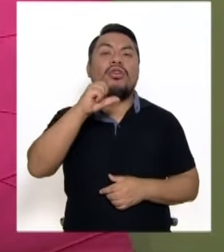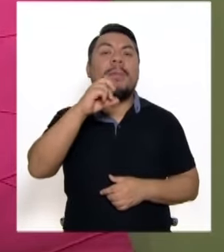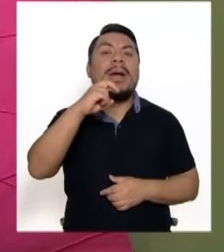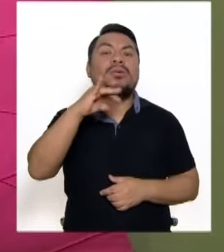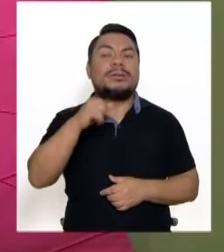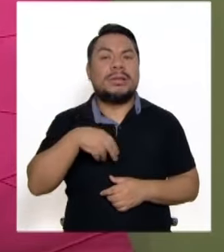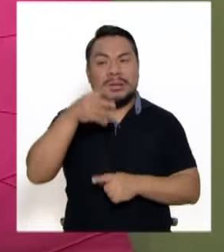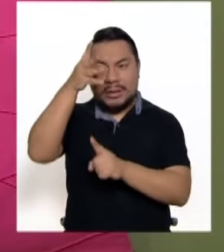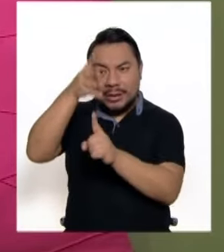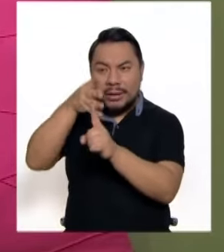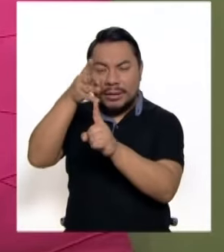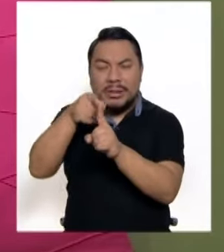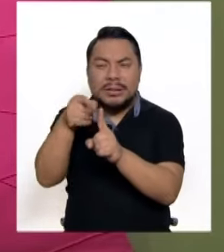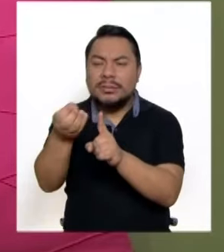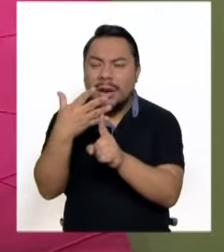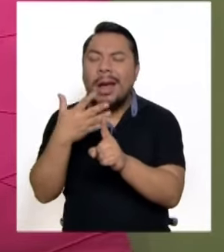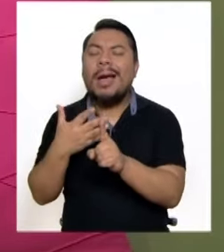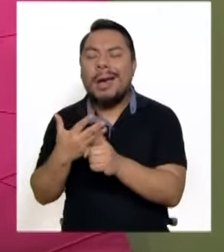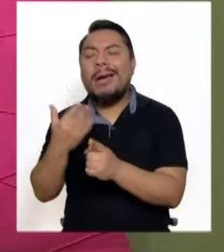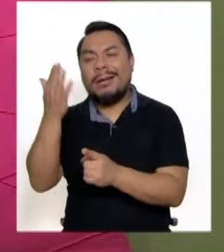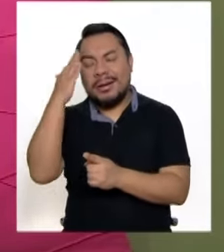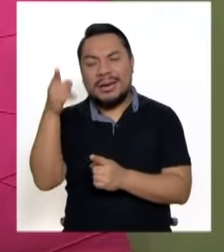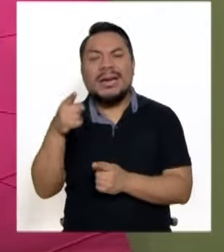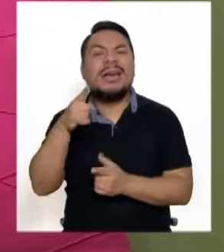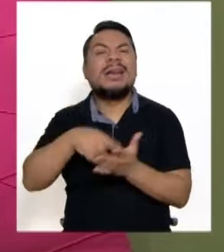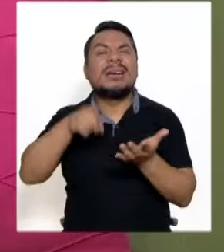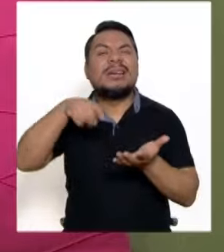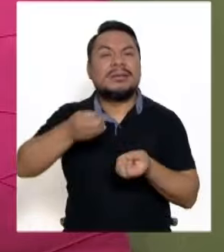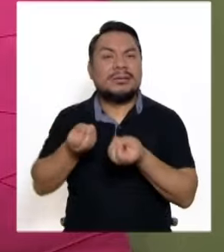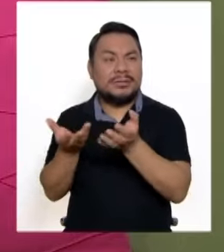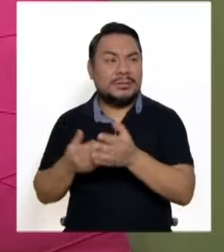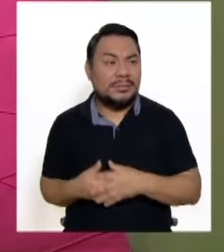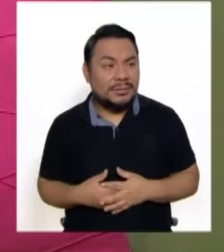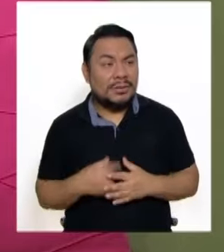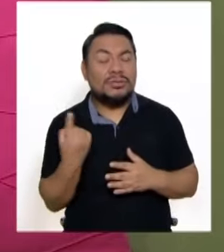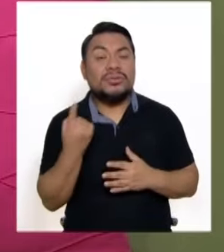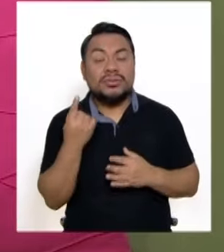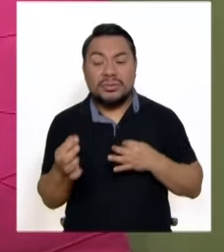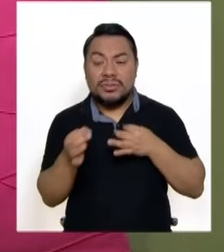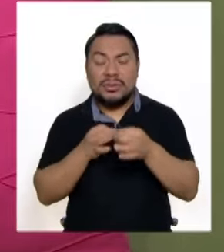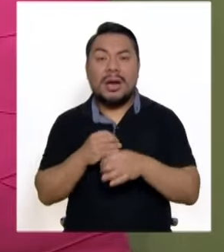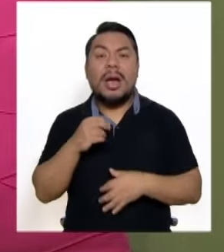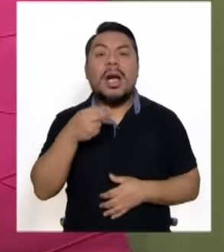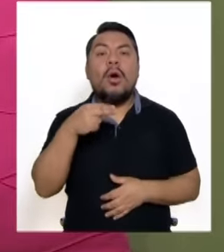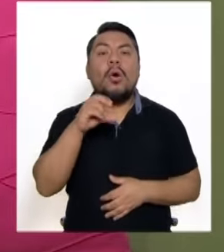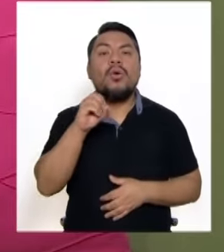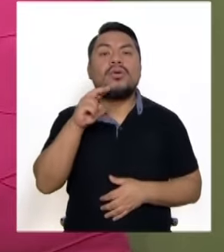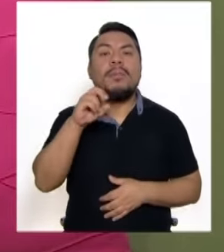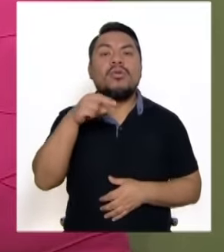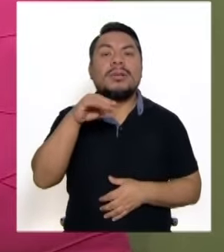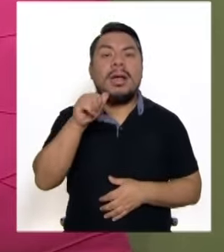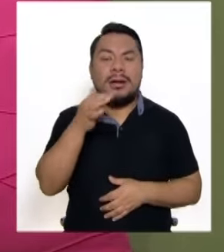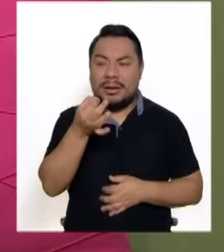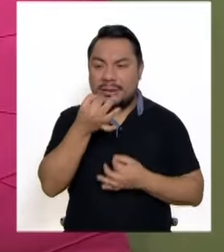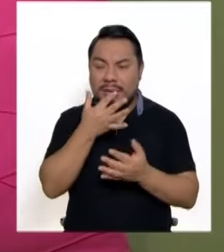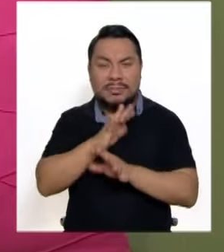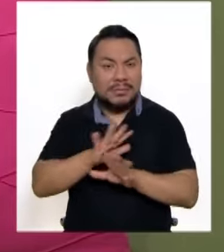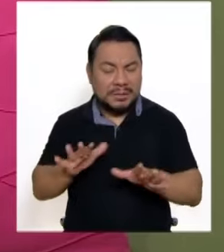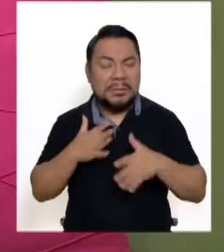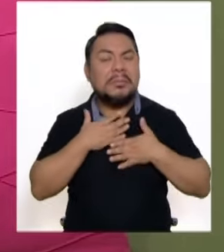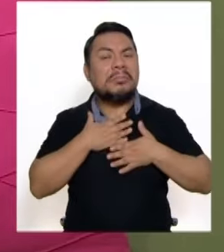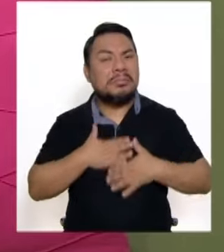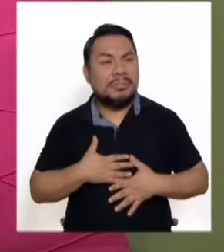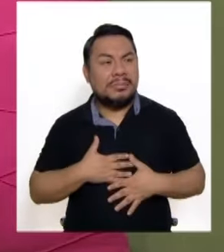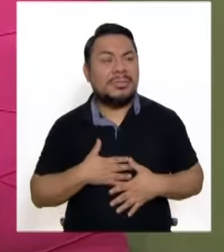y decirle qué es lo que ella va a necesitar. Y muchas veces solamente con la sustitución hormonal ya va a estar bien. Es lo mismo que lo que